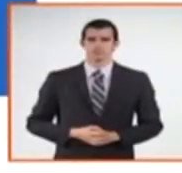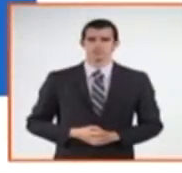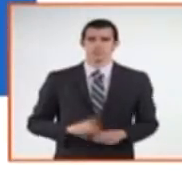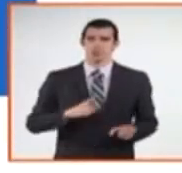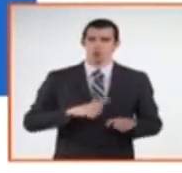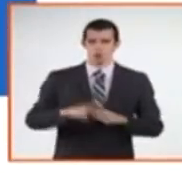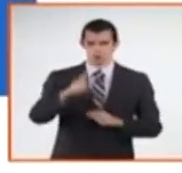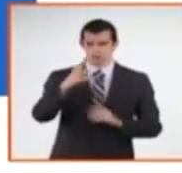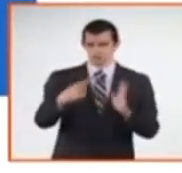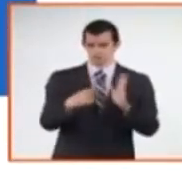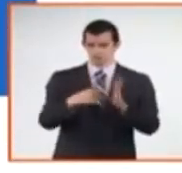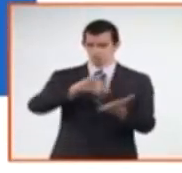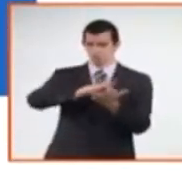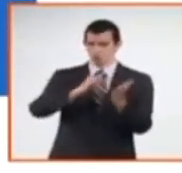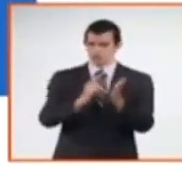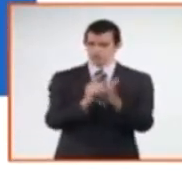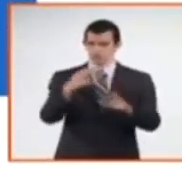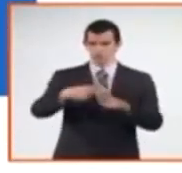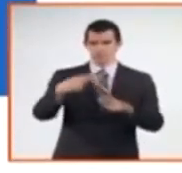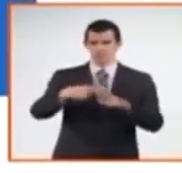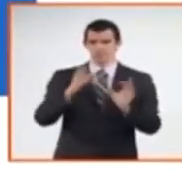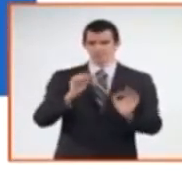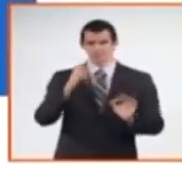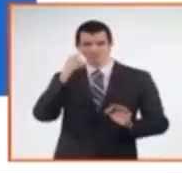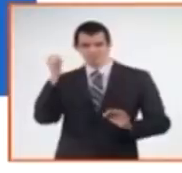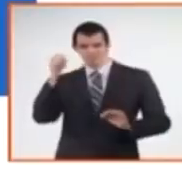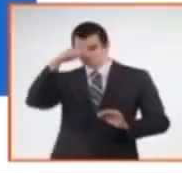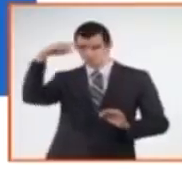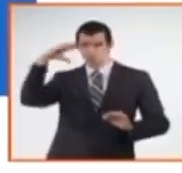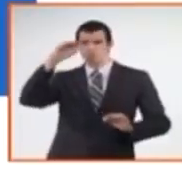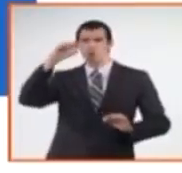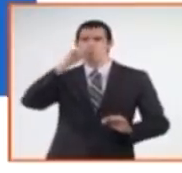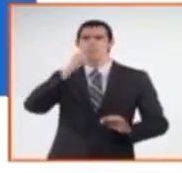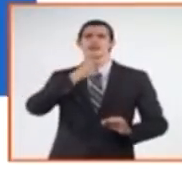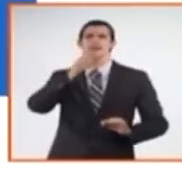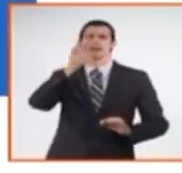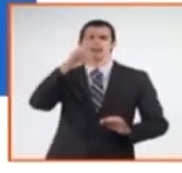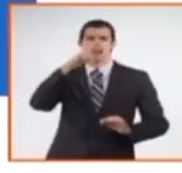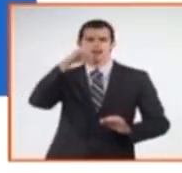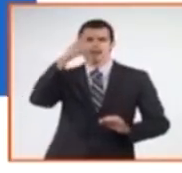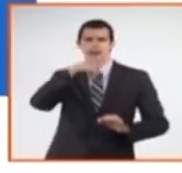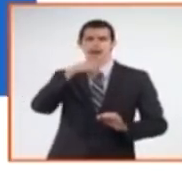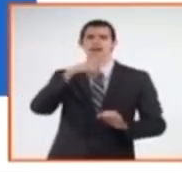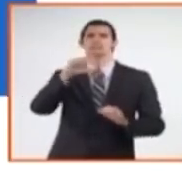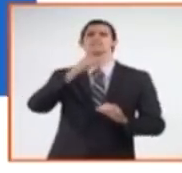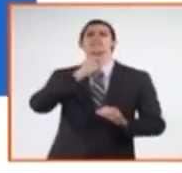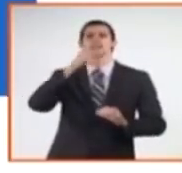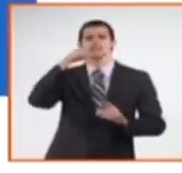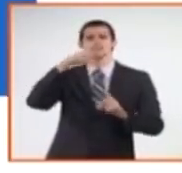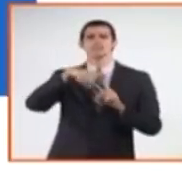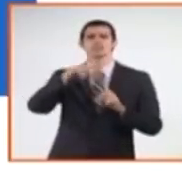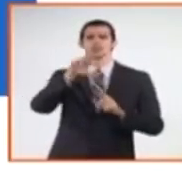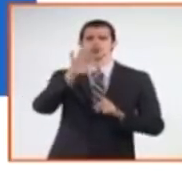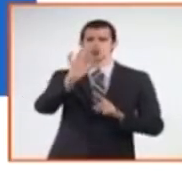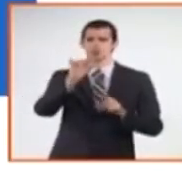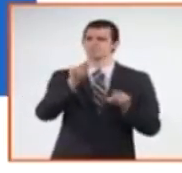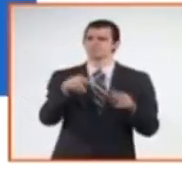concluir los estudios soberana uno que ha dado resultados muy interesantes recuerdo que soberana 1 es una vacuna